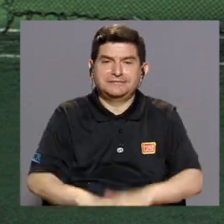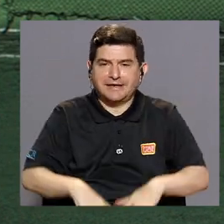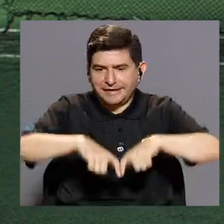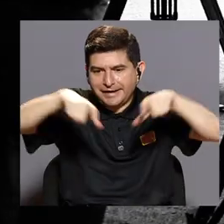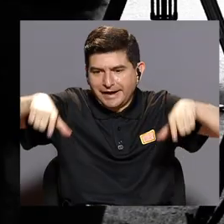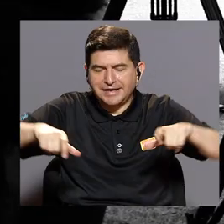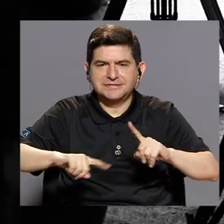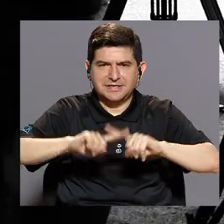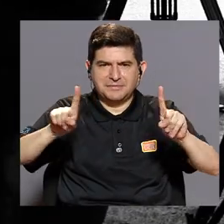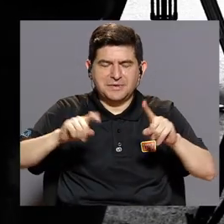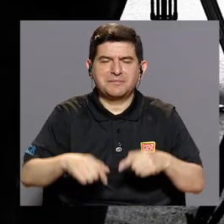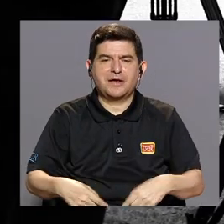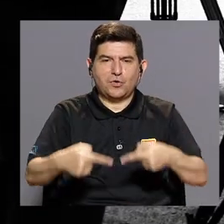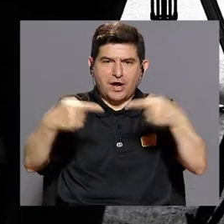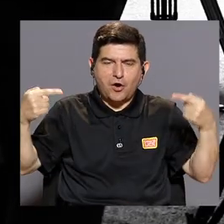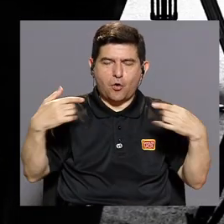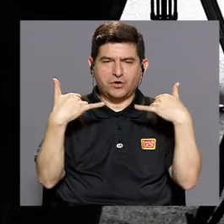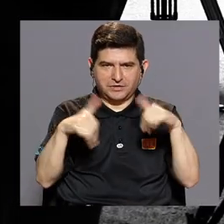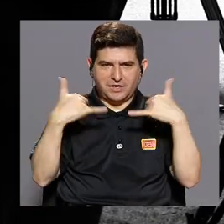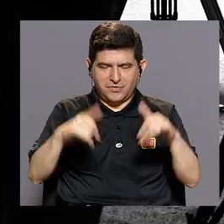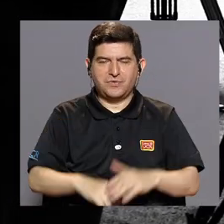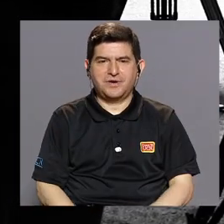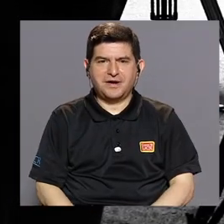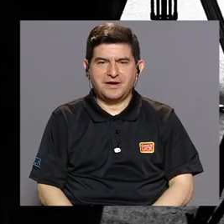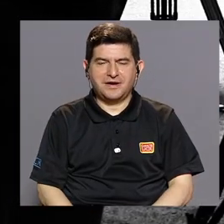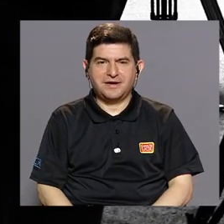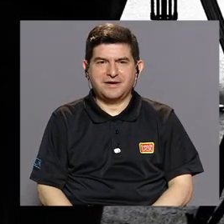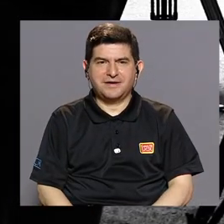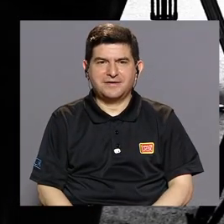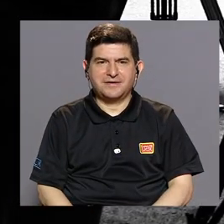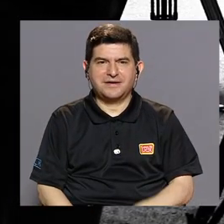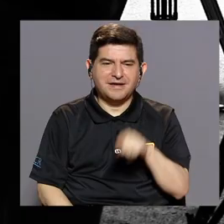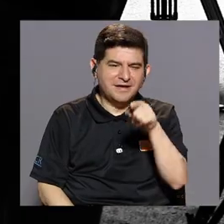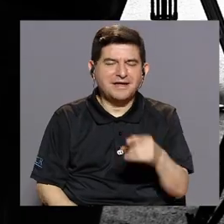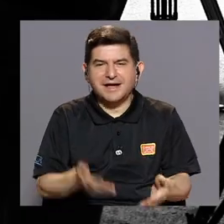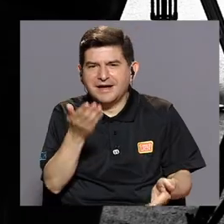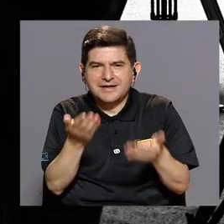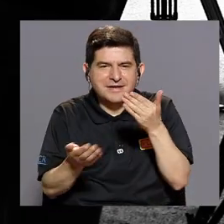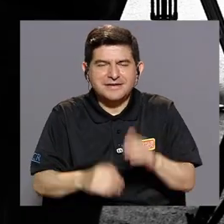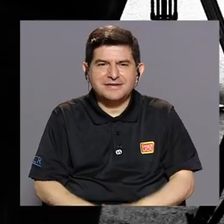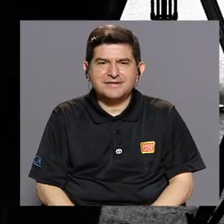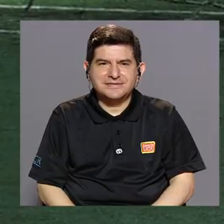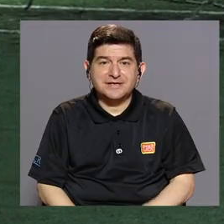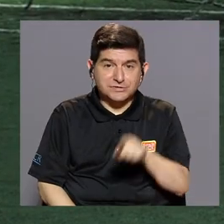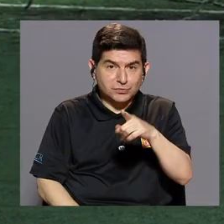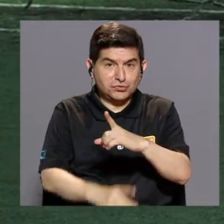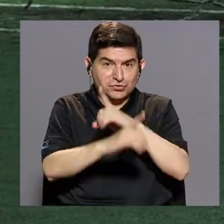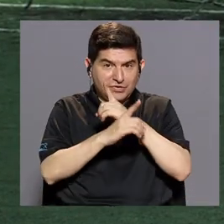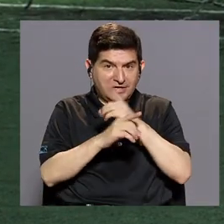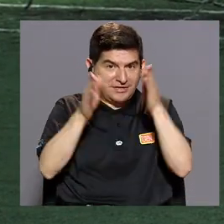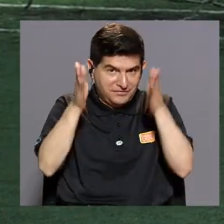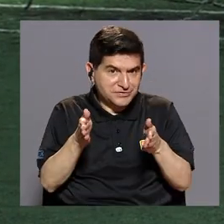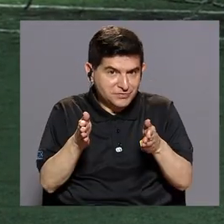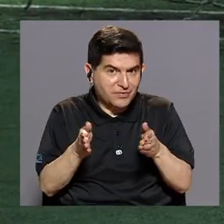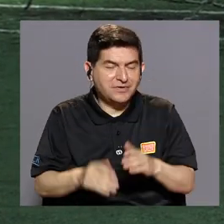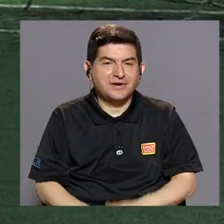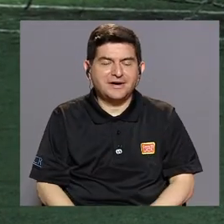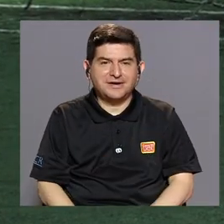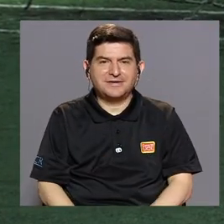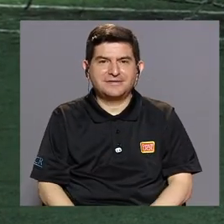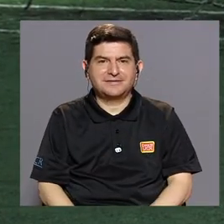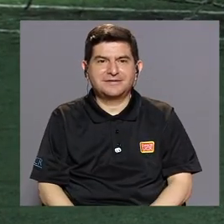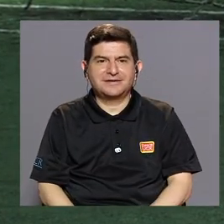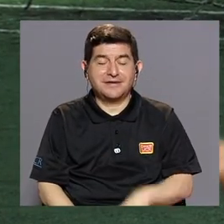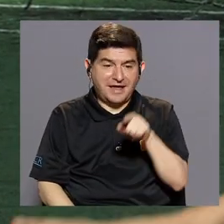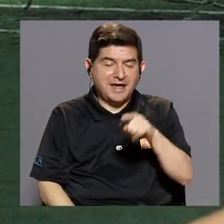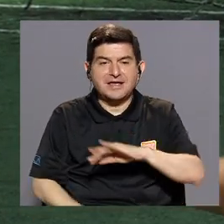era diferente en la cancha. Primero jugué contra ella y nos quitaba el equipo como quitarse conos, ¿verdad? Usted era defensa central y ella... Pero era